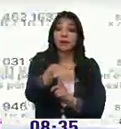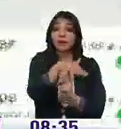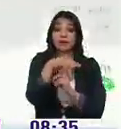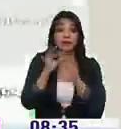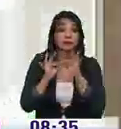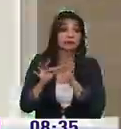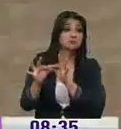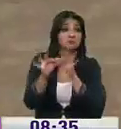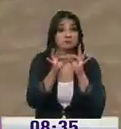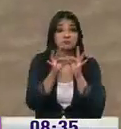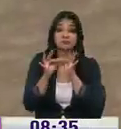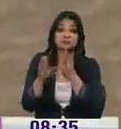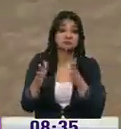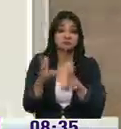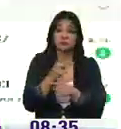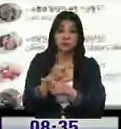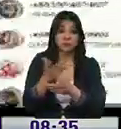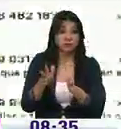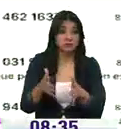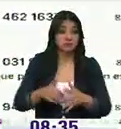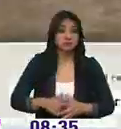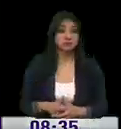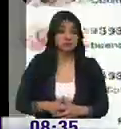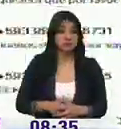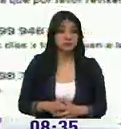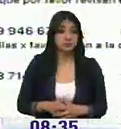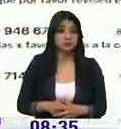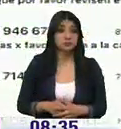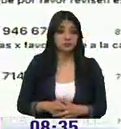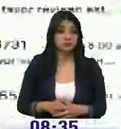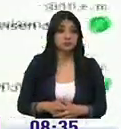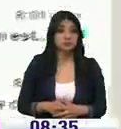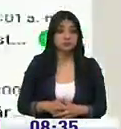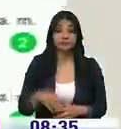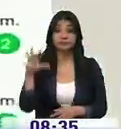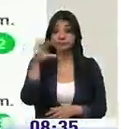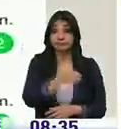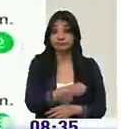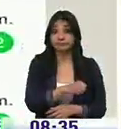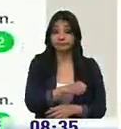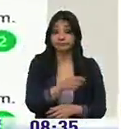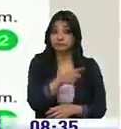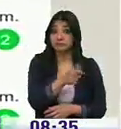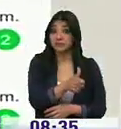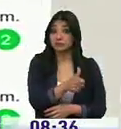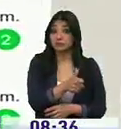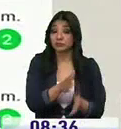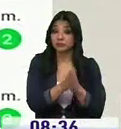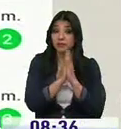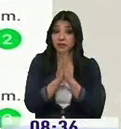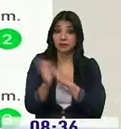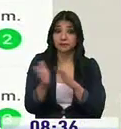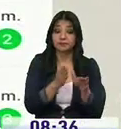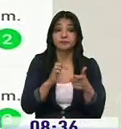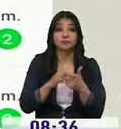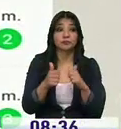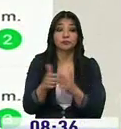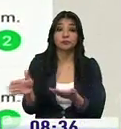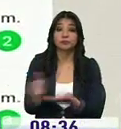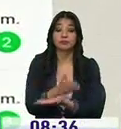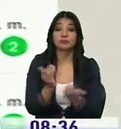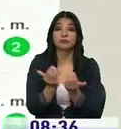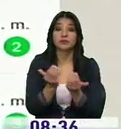mal cuidaditos están. No solamente nos damos cuenta nosotros, también es el público. Su ayuda, problemas de recolección de basura.